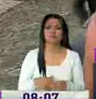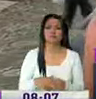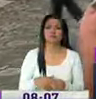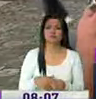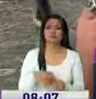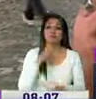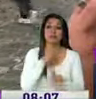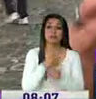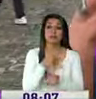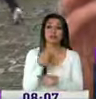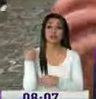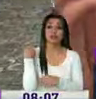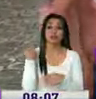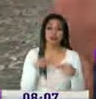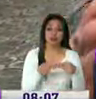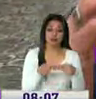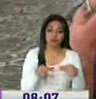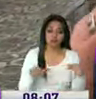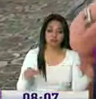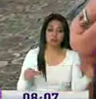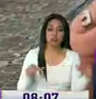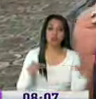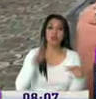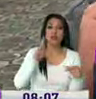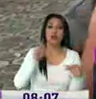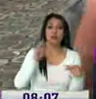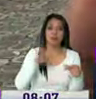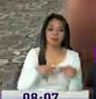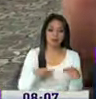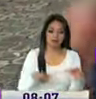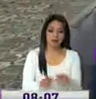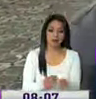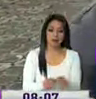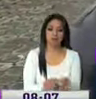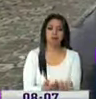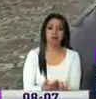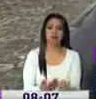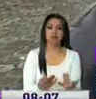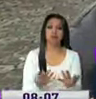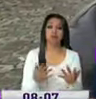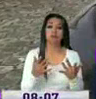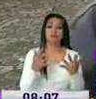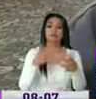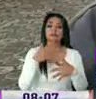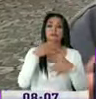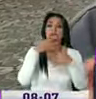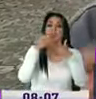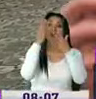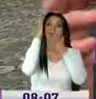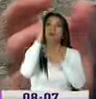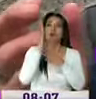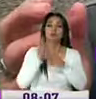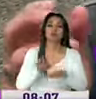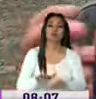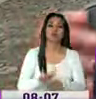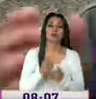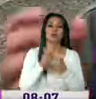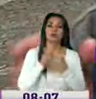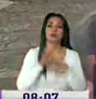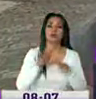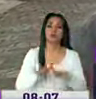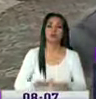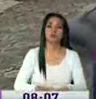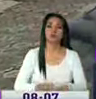quemar San Homero, bendito que lo tengo, Romero, y parece que Dios le aplacó la furia que venía con